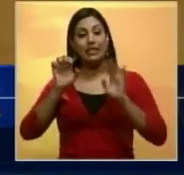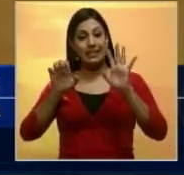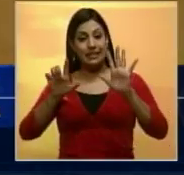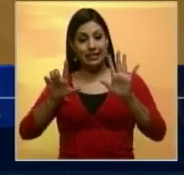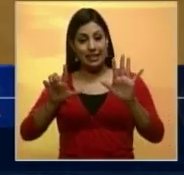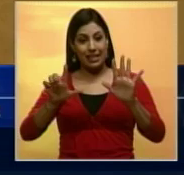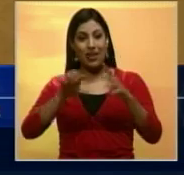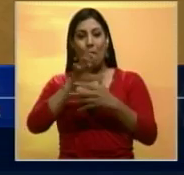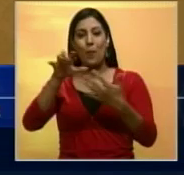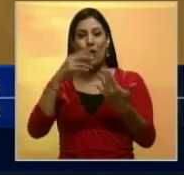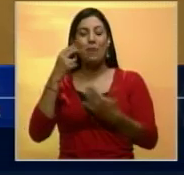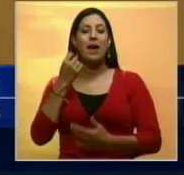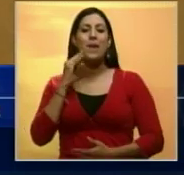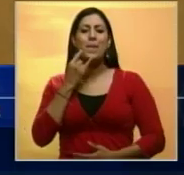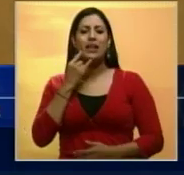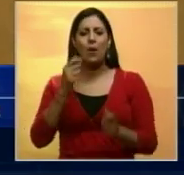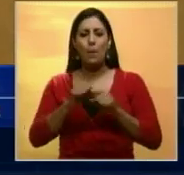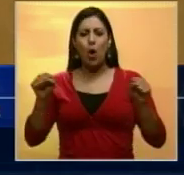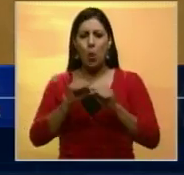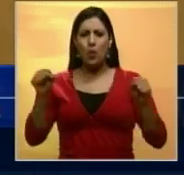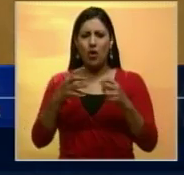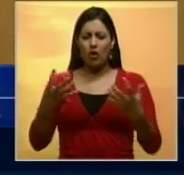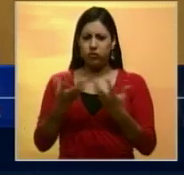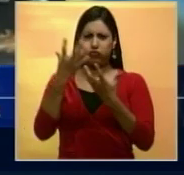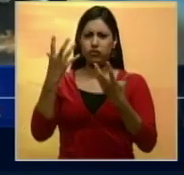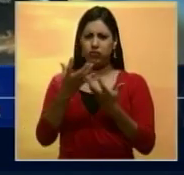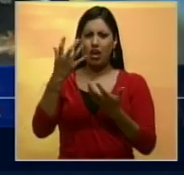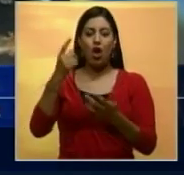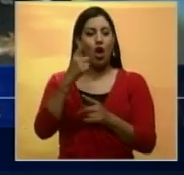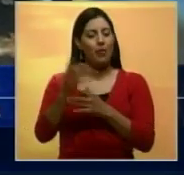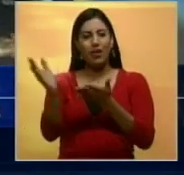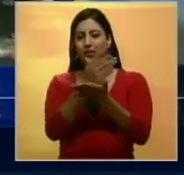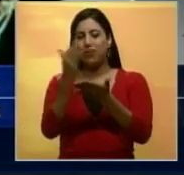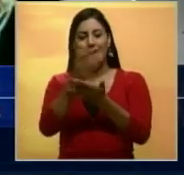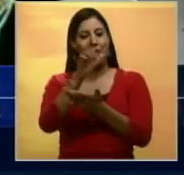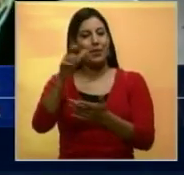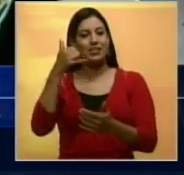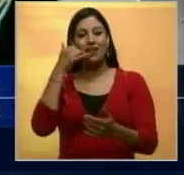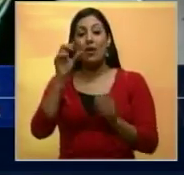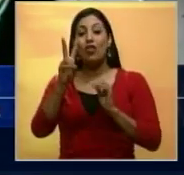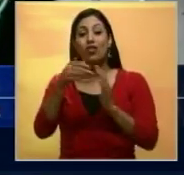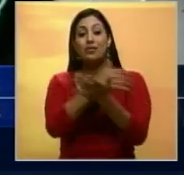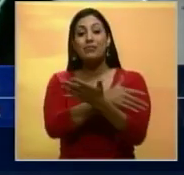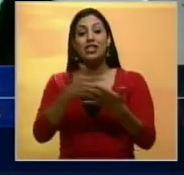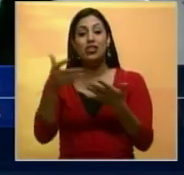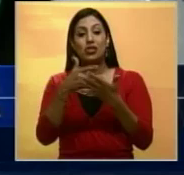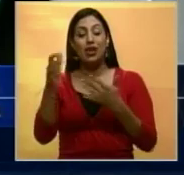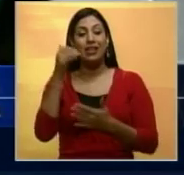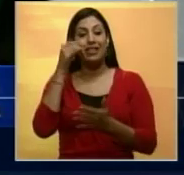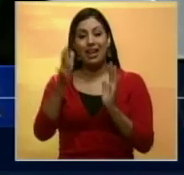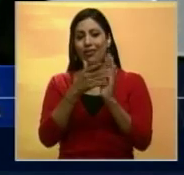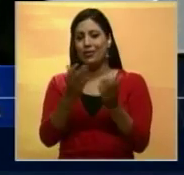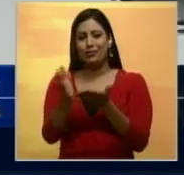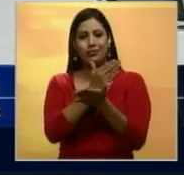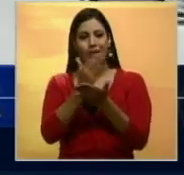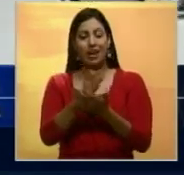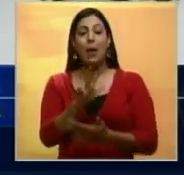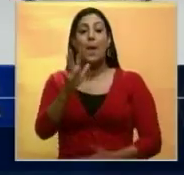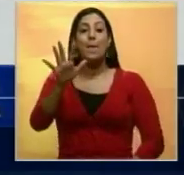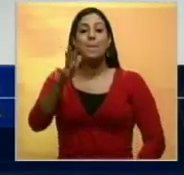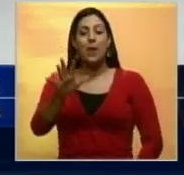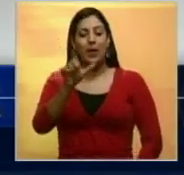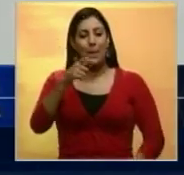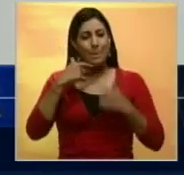7. Baterías defectuosas que se incendiaban obligaron a retirar del mercado más de 2 millones de dispositivos. Se estima que